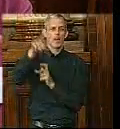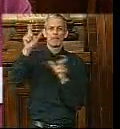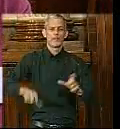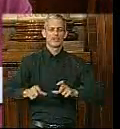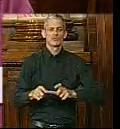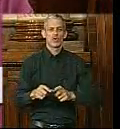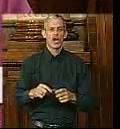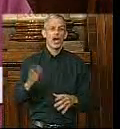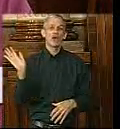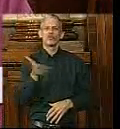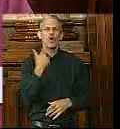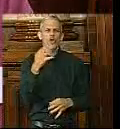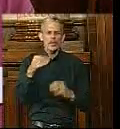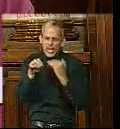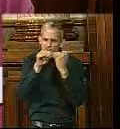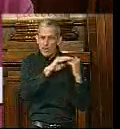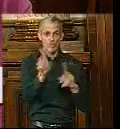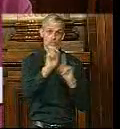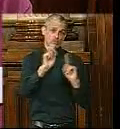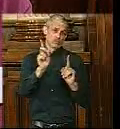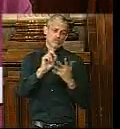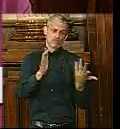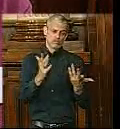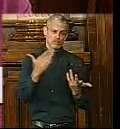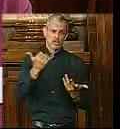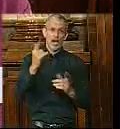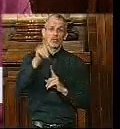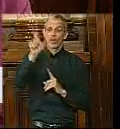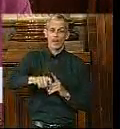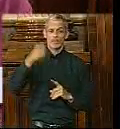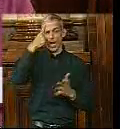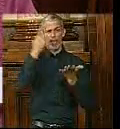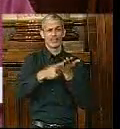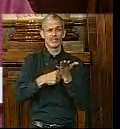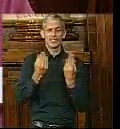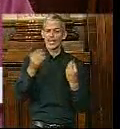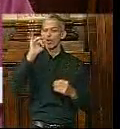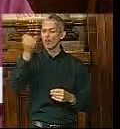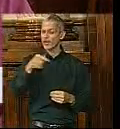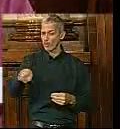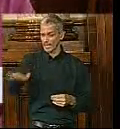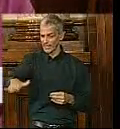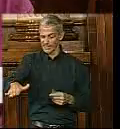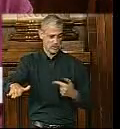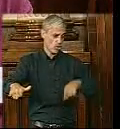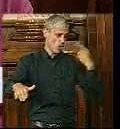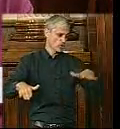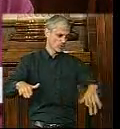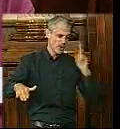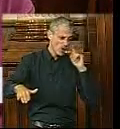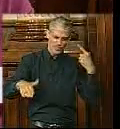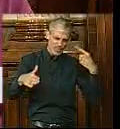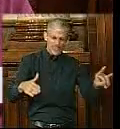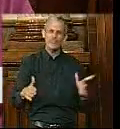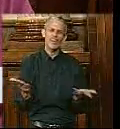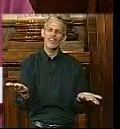beneficie todo tiene que ser igual. Para que alguien se beneficie, alguien tiene que decidir qué es lo mejor para sí mismo. Y para elegir qué es lo